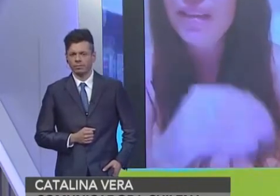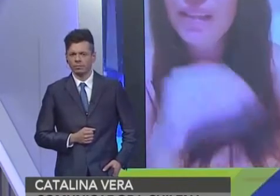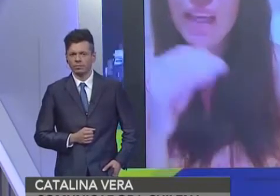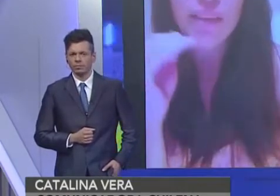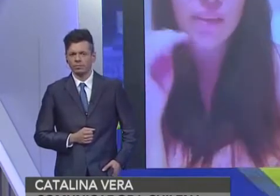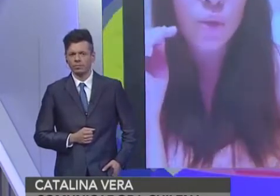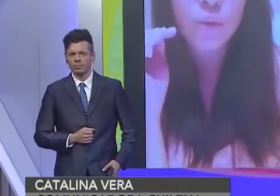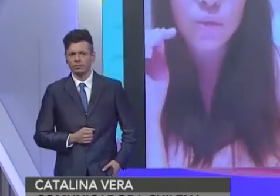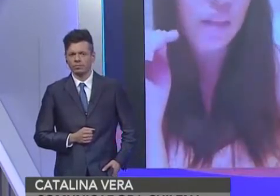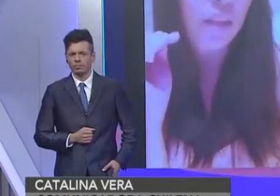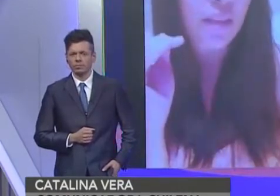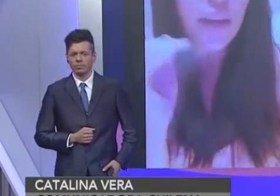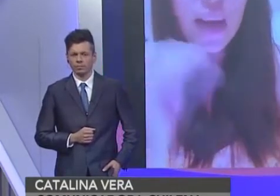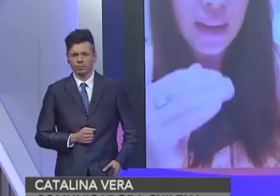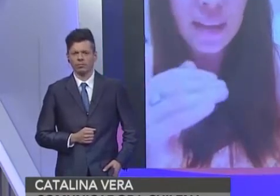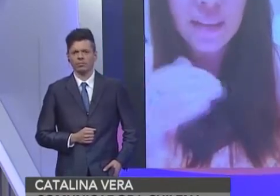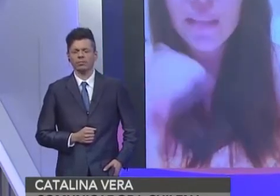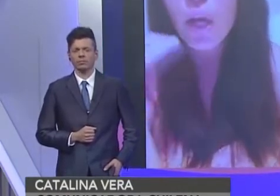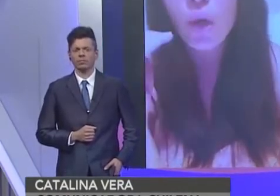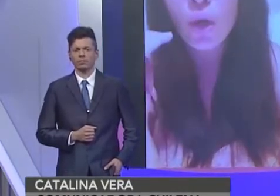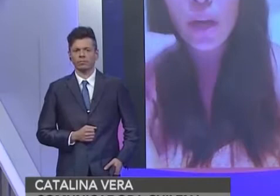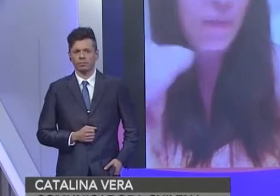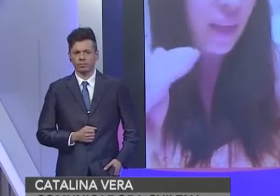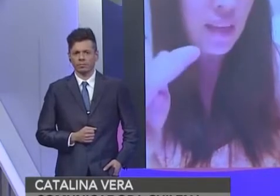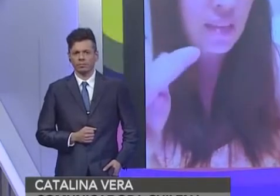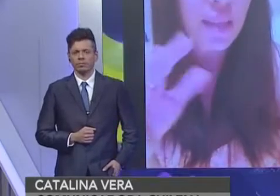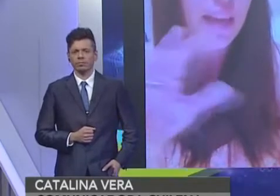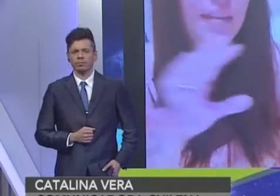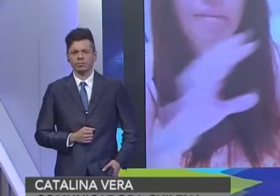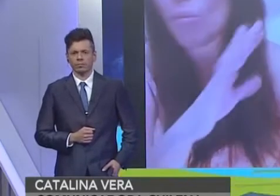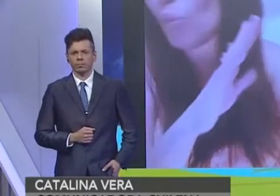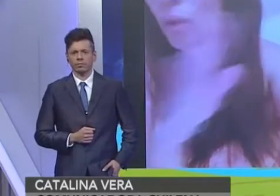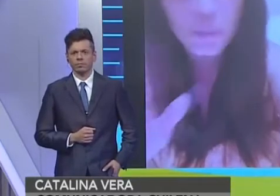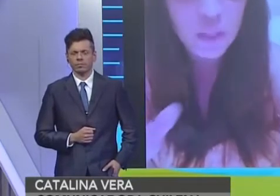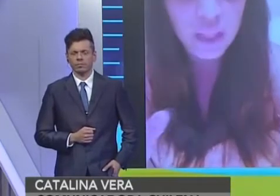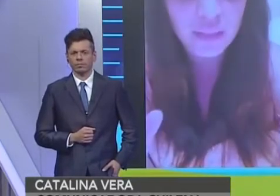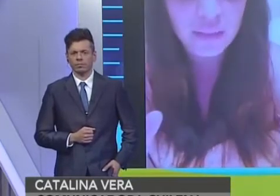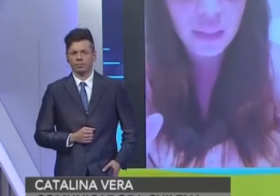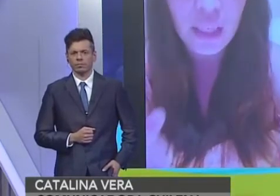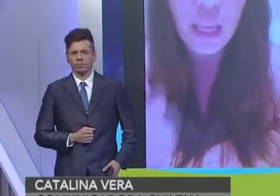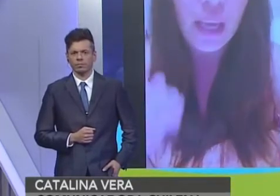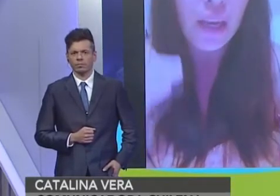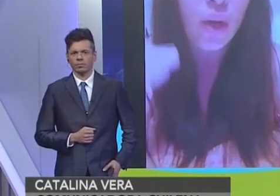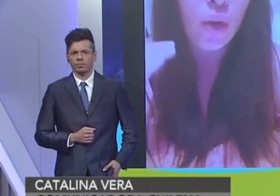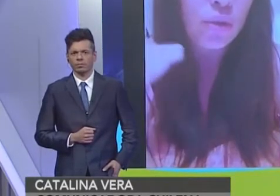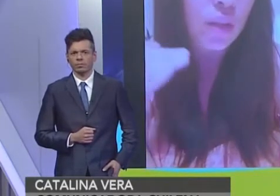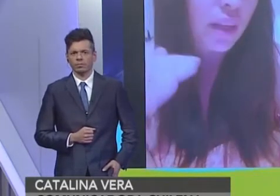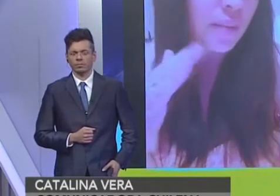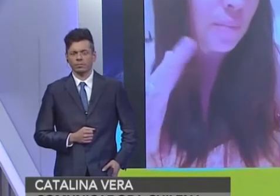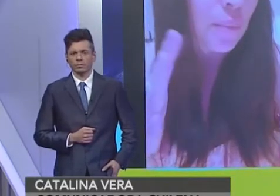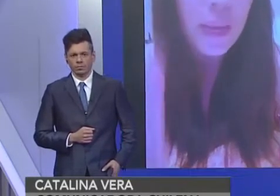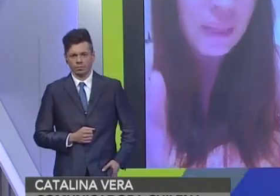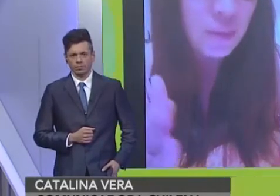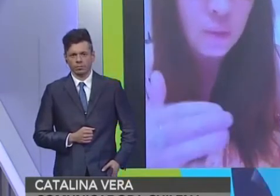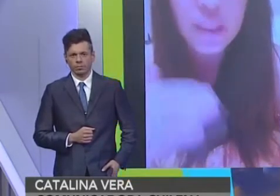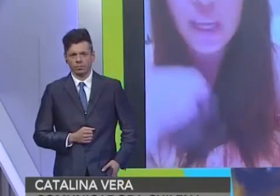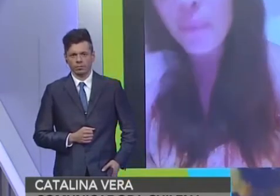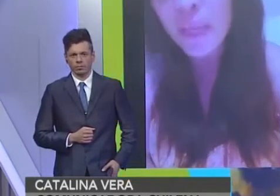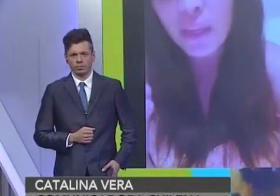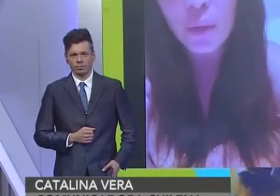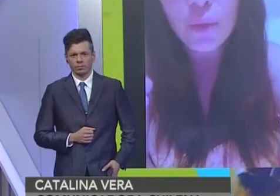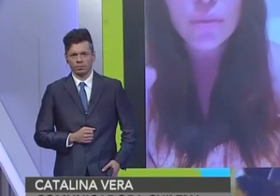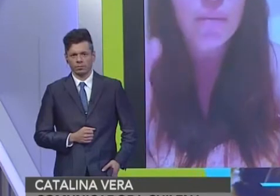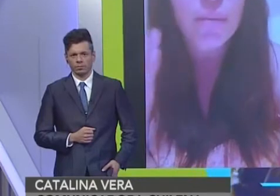ya están abiertos los bares, los cafés, y hay mucha, mucha gente en los metros, en